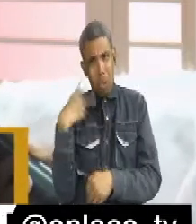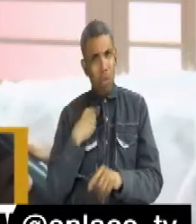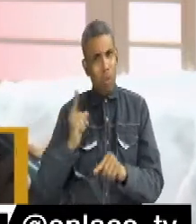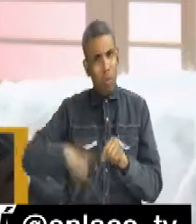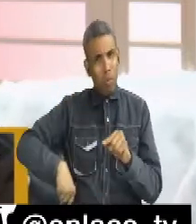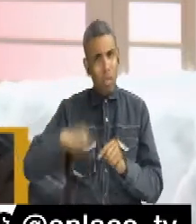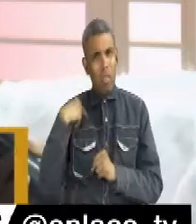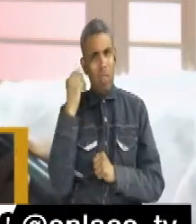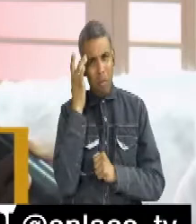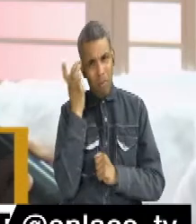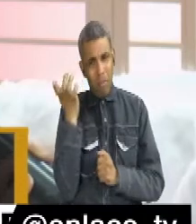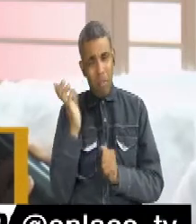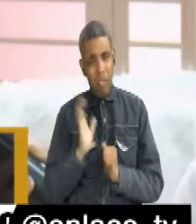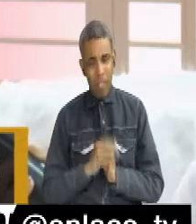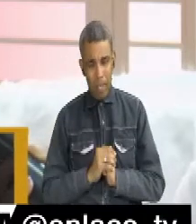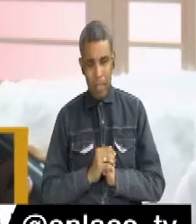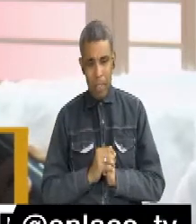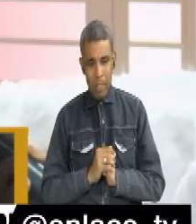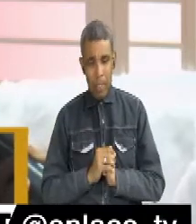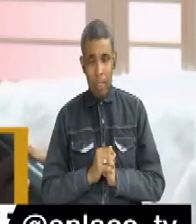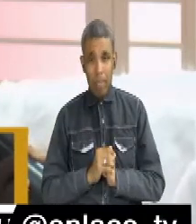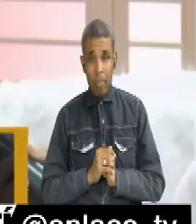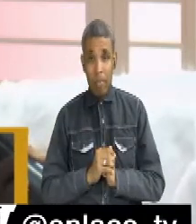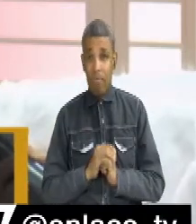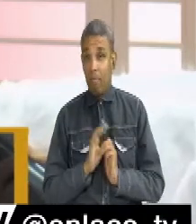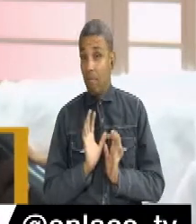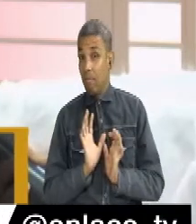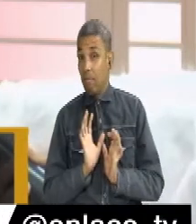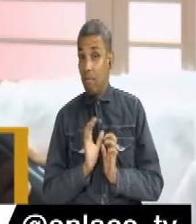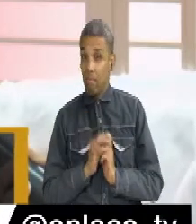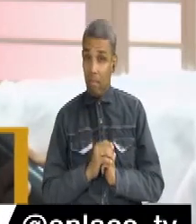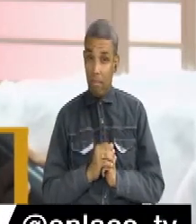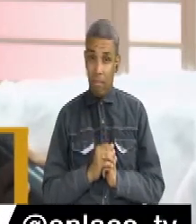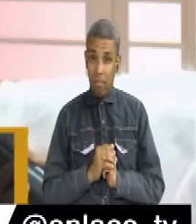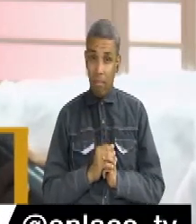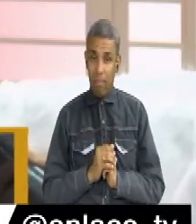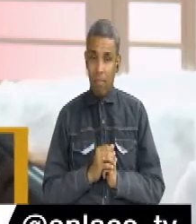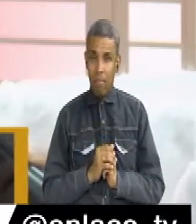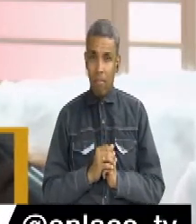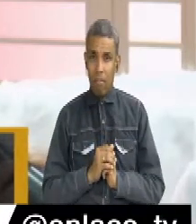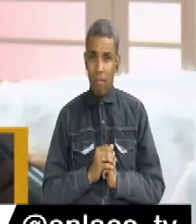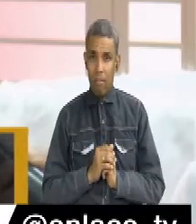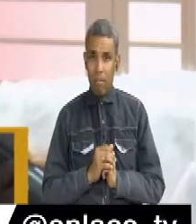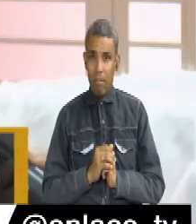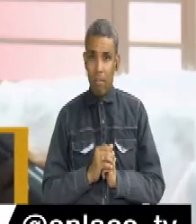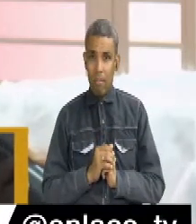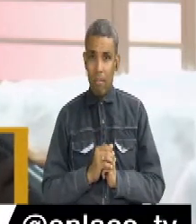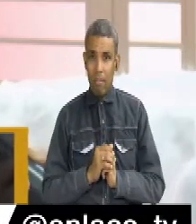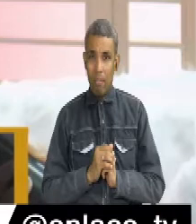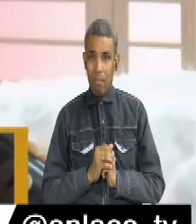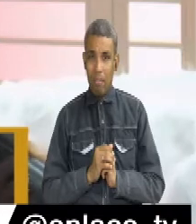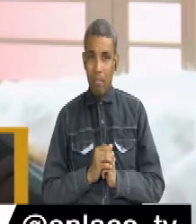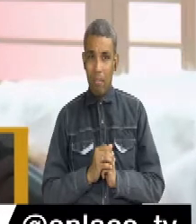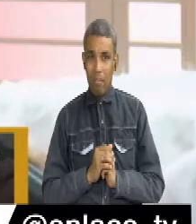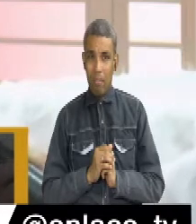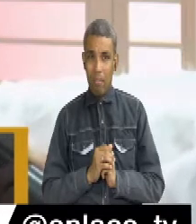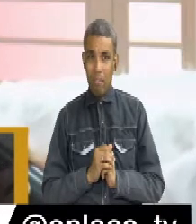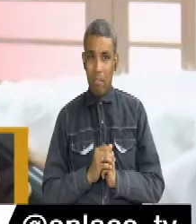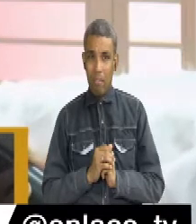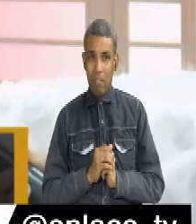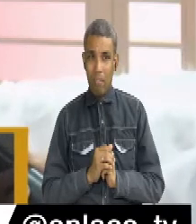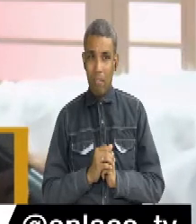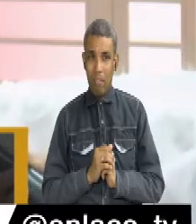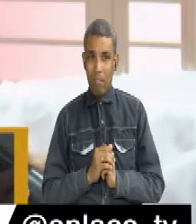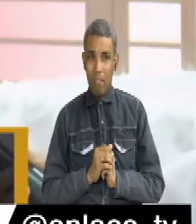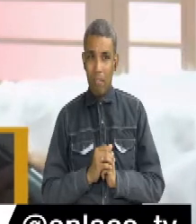genere una visión de transparencia con el proceso. Si realmente la alcaldía municipal considera